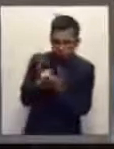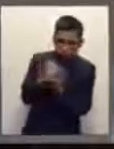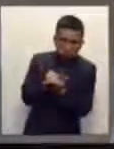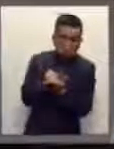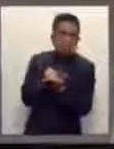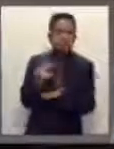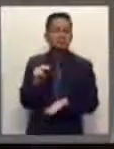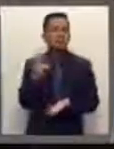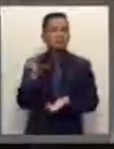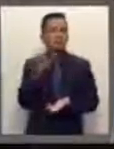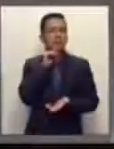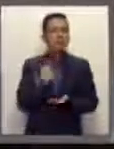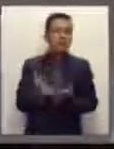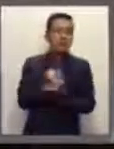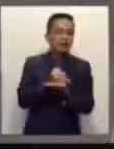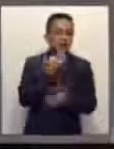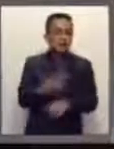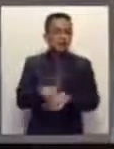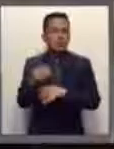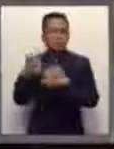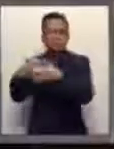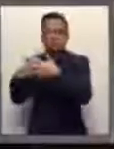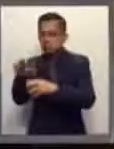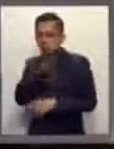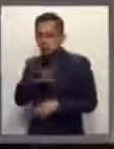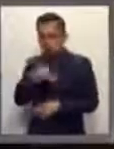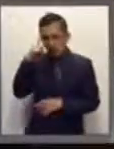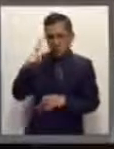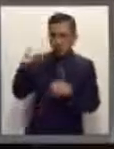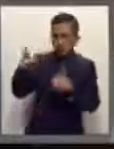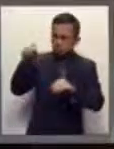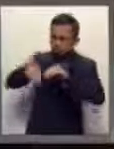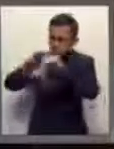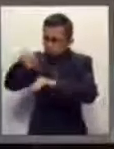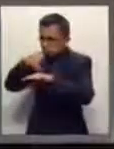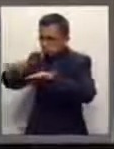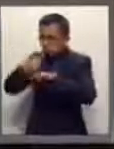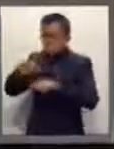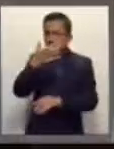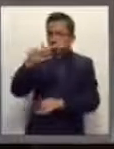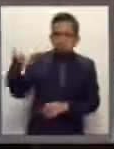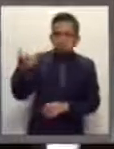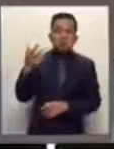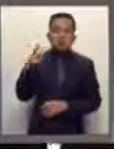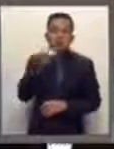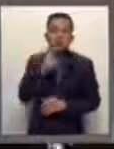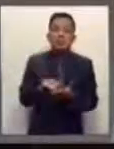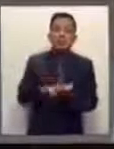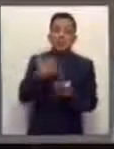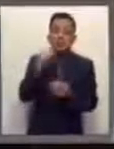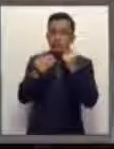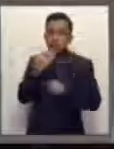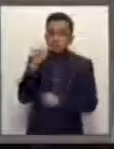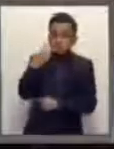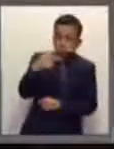ellos los que menos ingresos tienen, tanto para la actividad productiva como para satisfacer sus necesidades básicas.